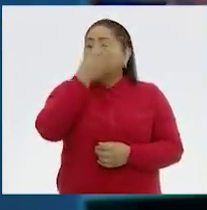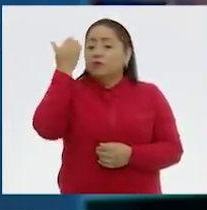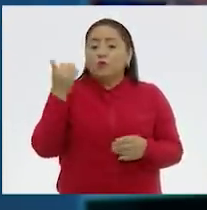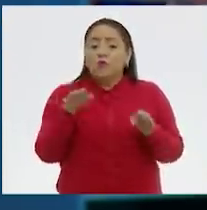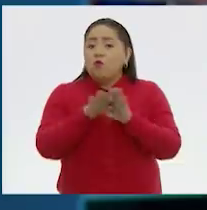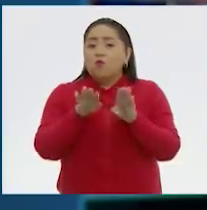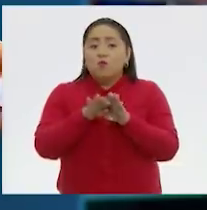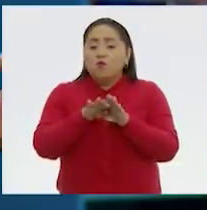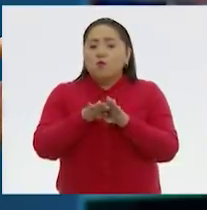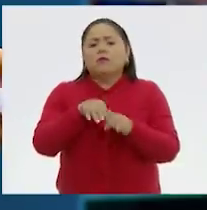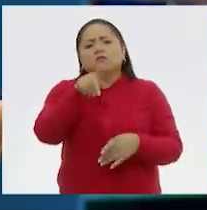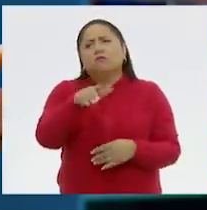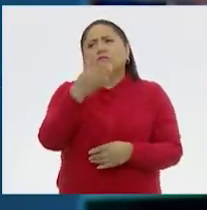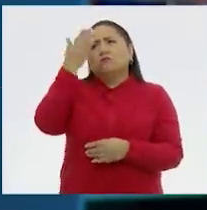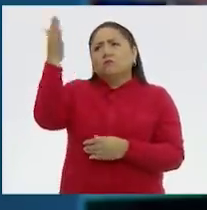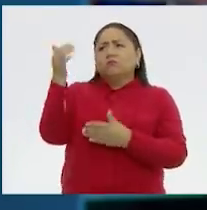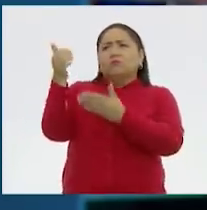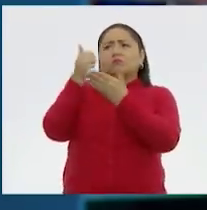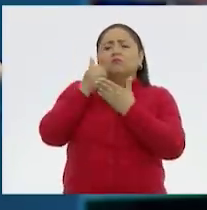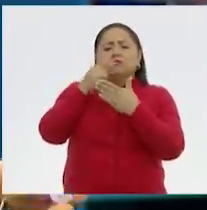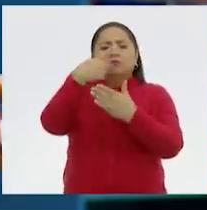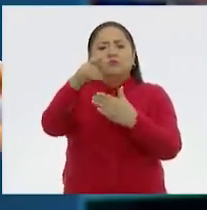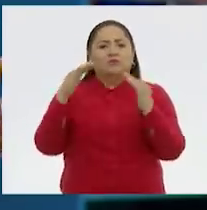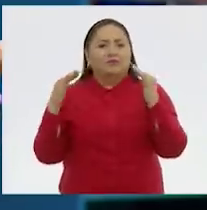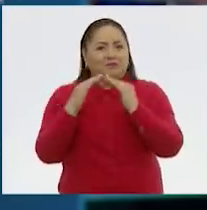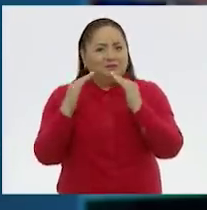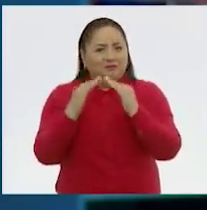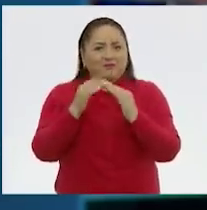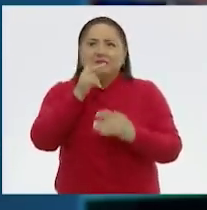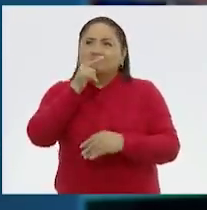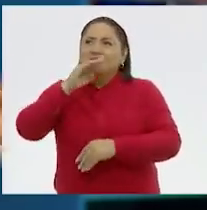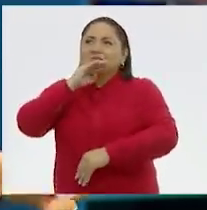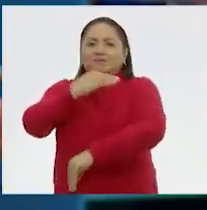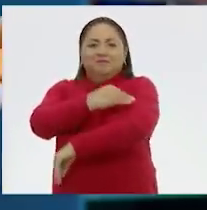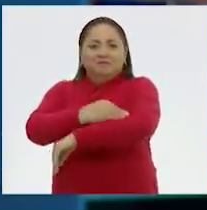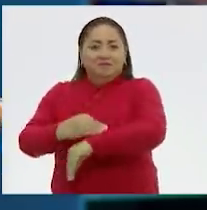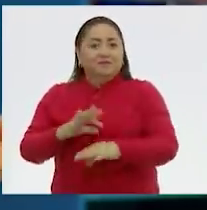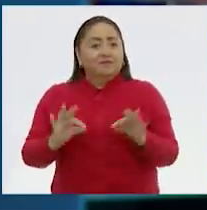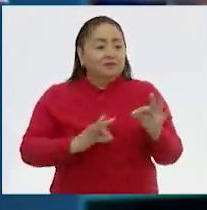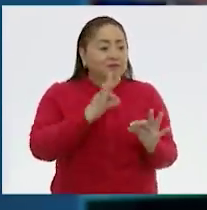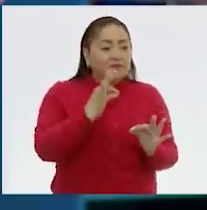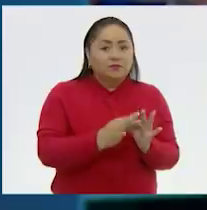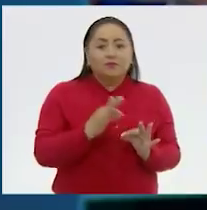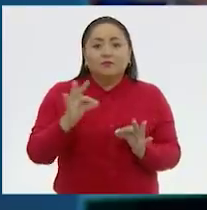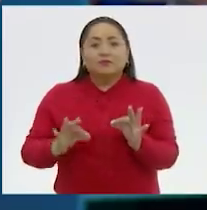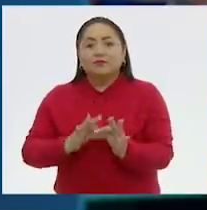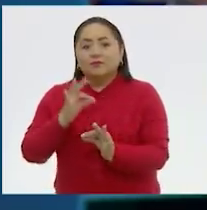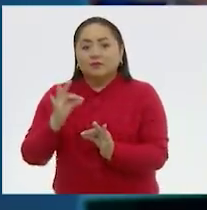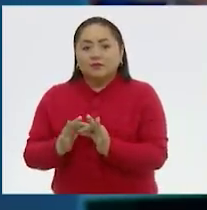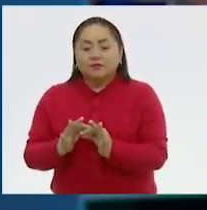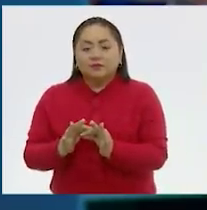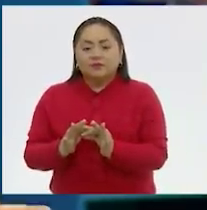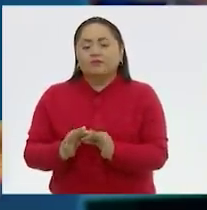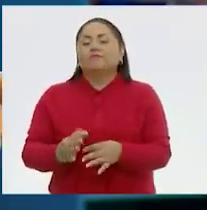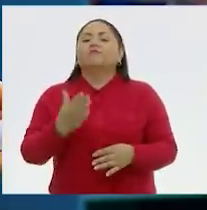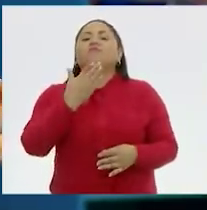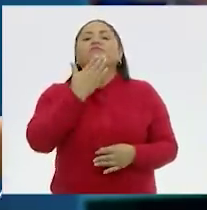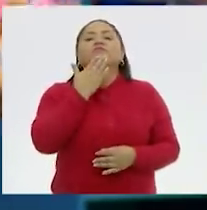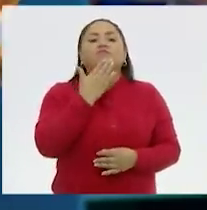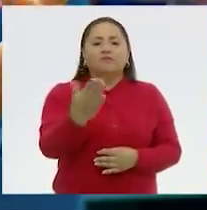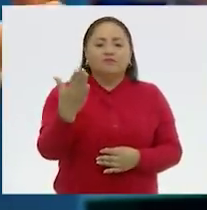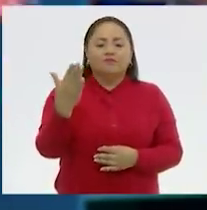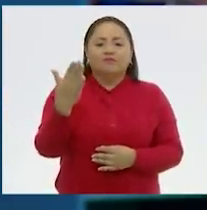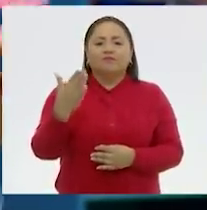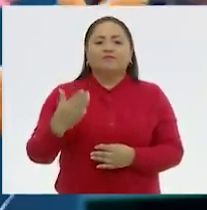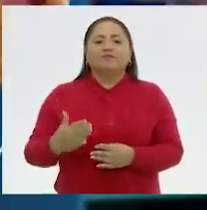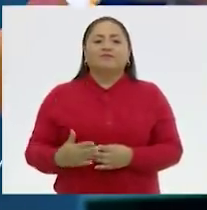sabes cómo hacerlo, pide ayuda en casa. ¿Lista? ¿Listo?